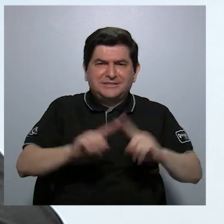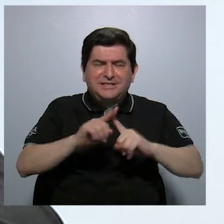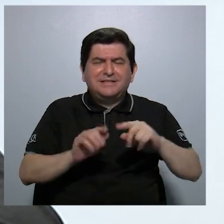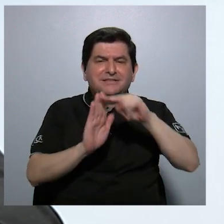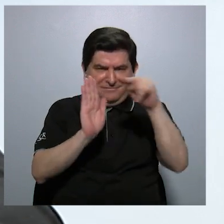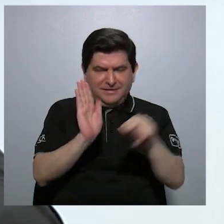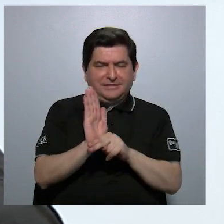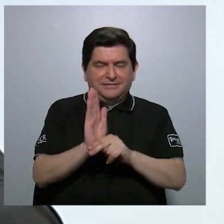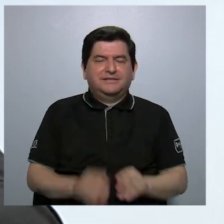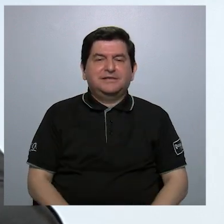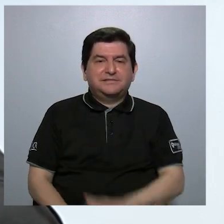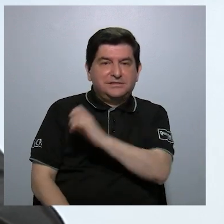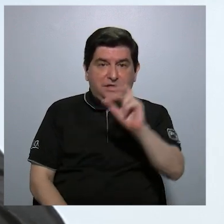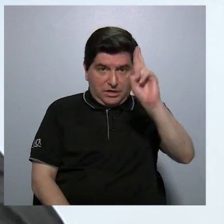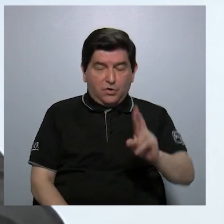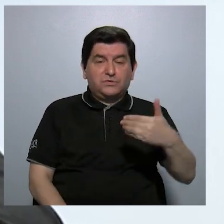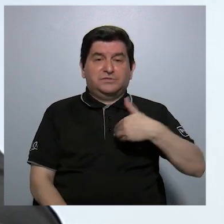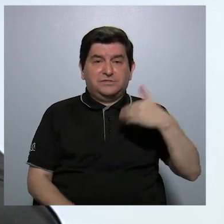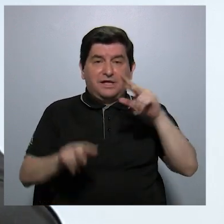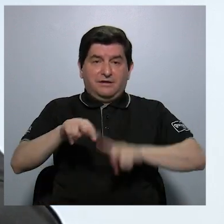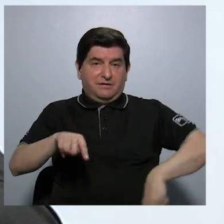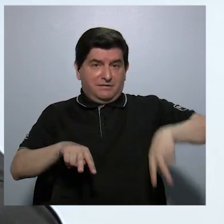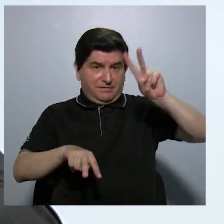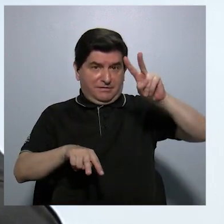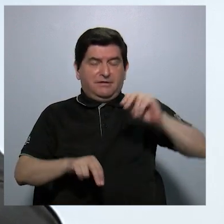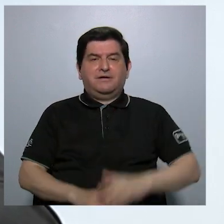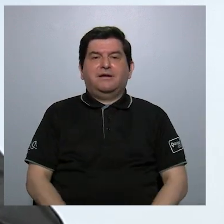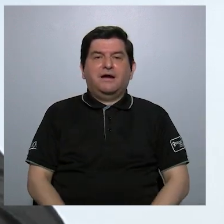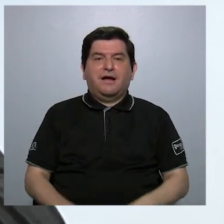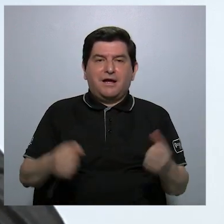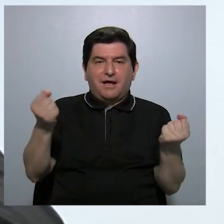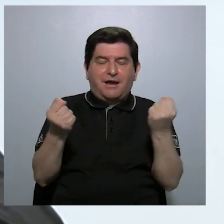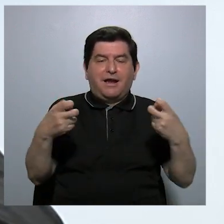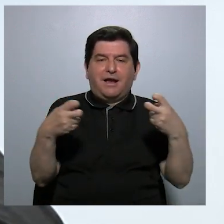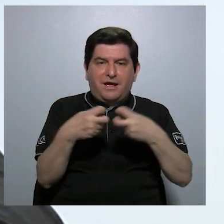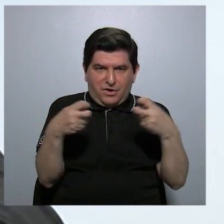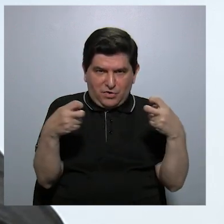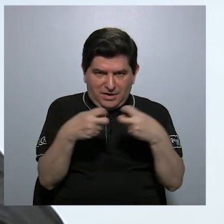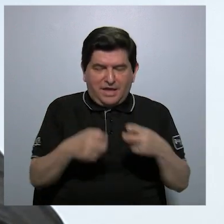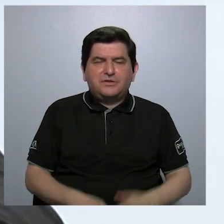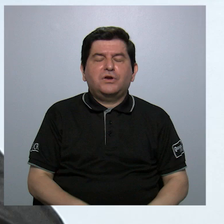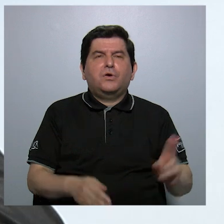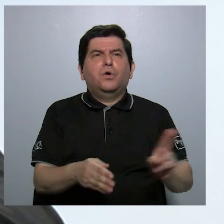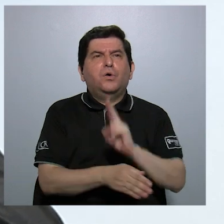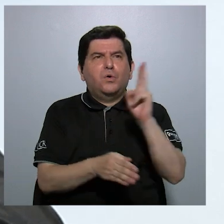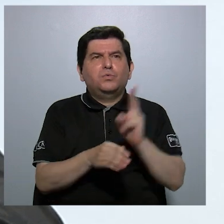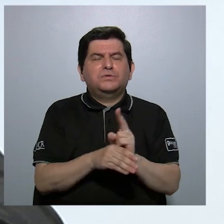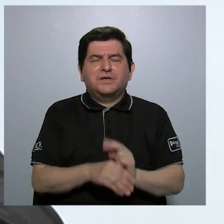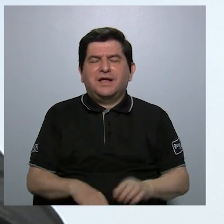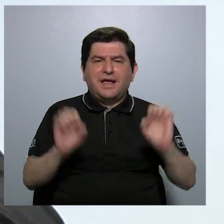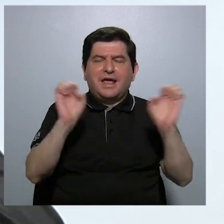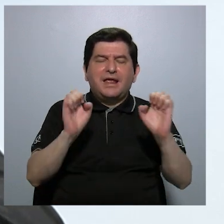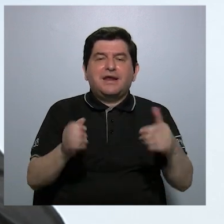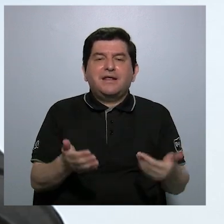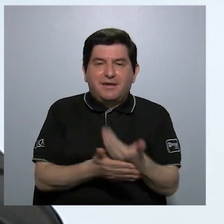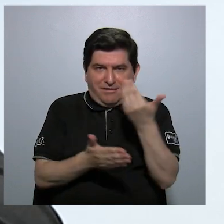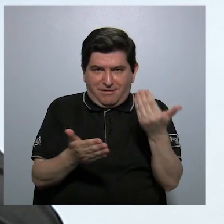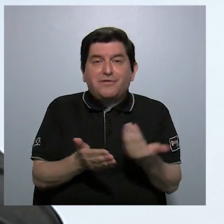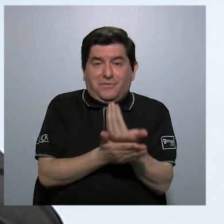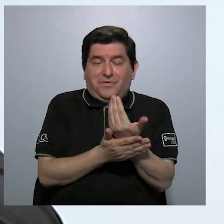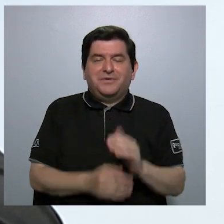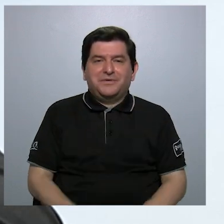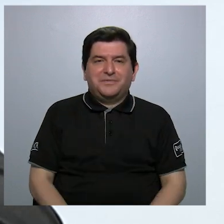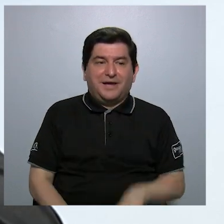hay muchos parámetros. En Costa Rica tenemos la ventaja de que un carro eléctrico va a utilizar energía